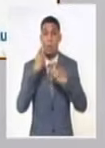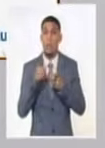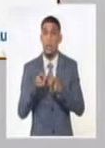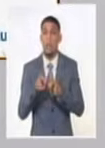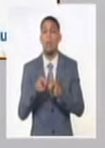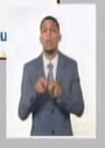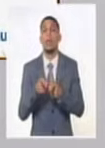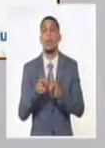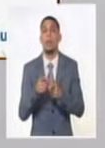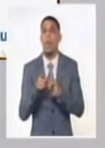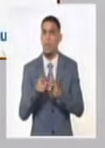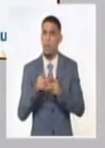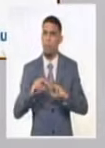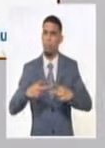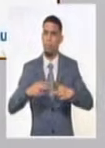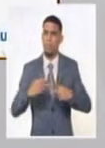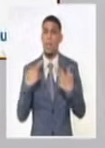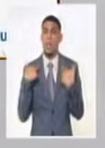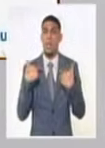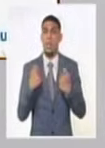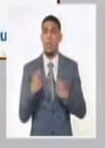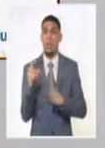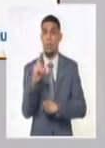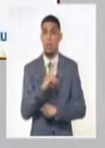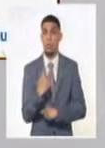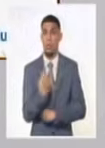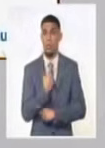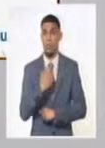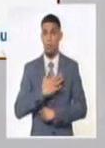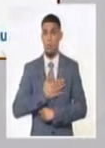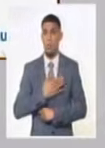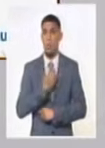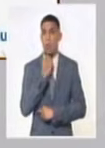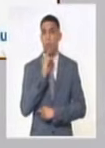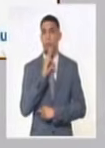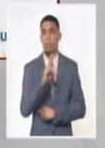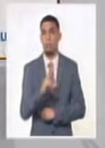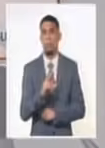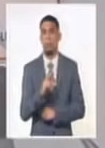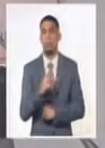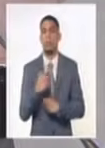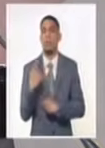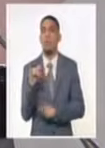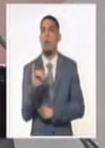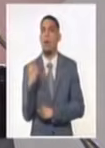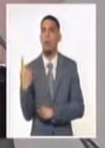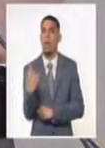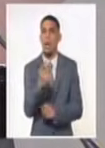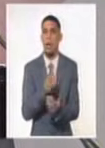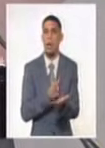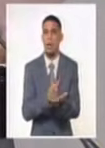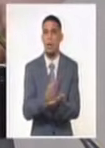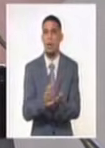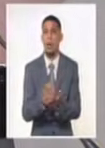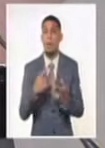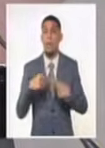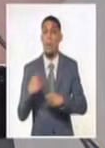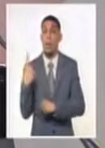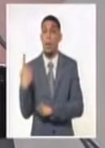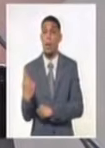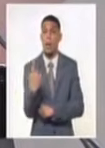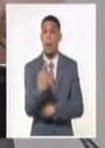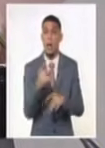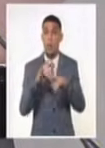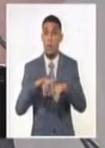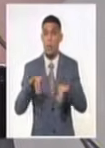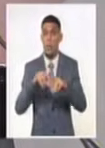nosotros desde la dirección del organismo podamos darle cada carrera lo que tiene que hacer, sino que cada colectivo de carrera, cada colectivo de